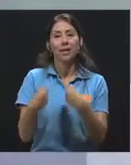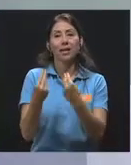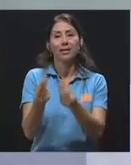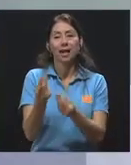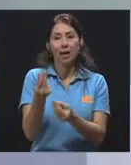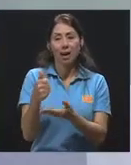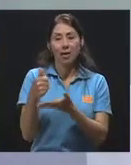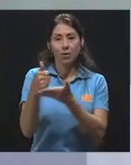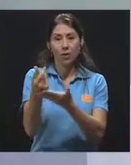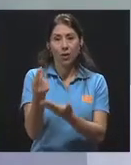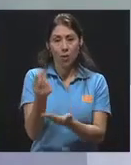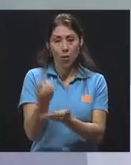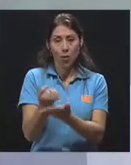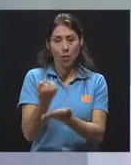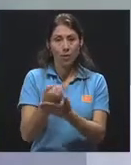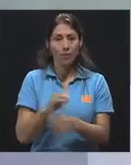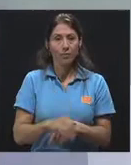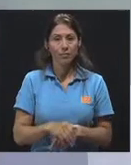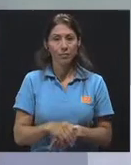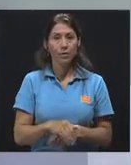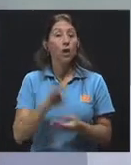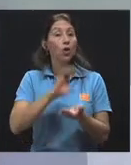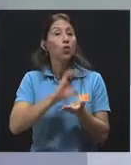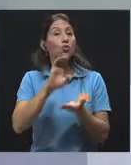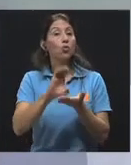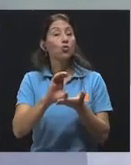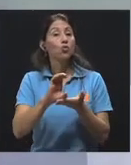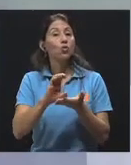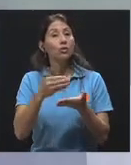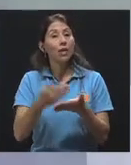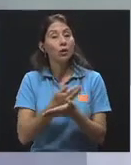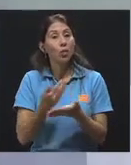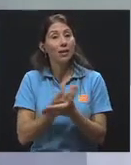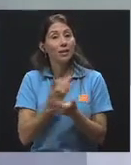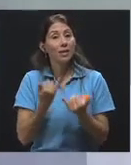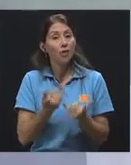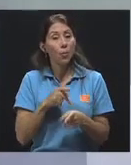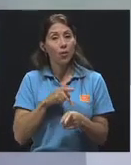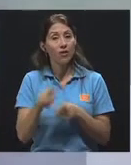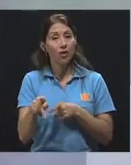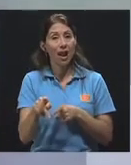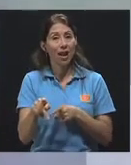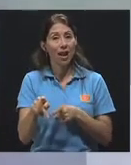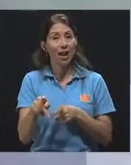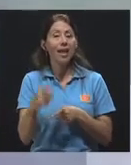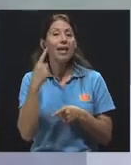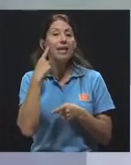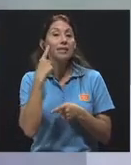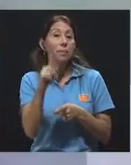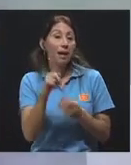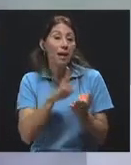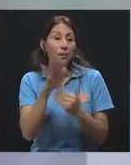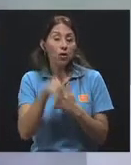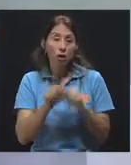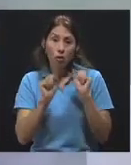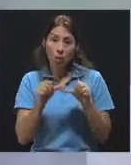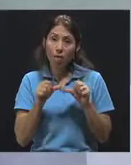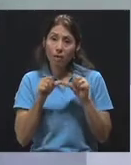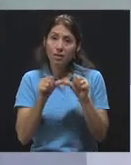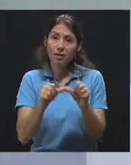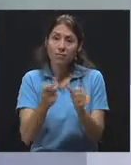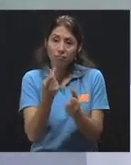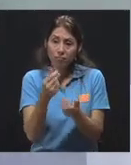Los cursos de actualización profesional están hechos un poco para generar ingresos y sostenibilidad al